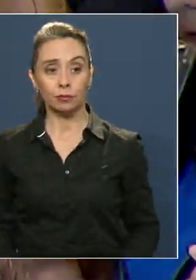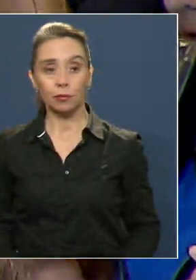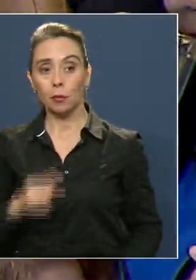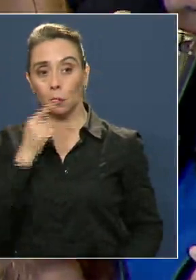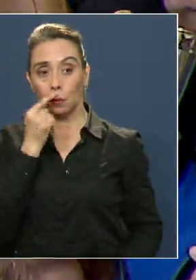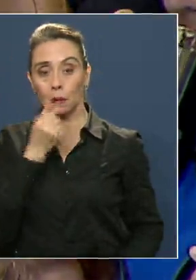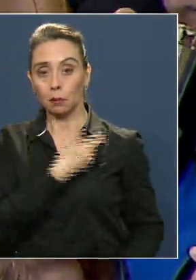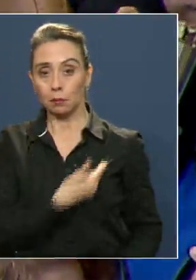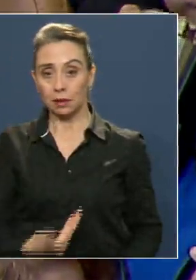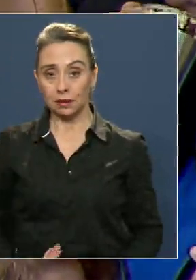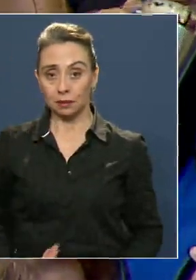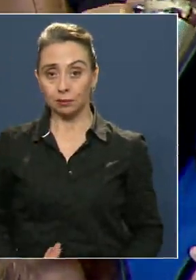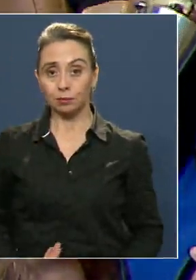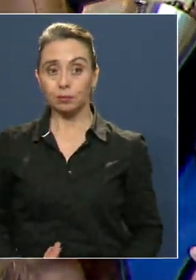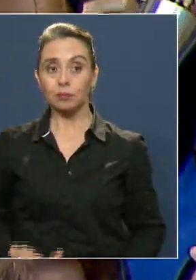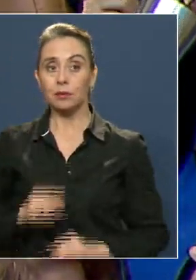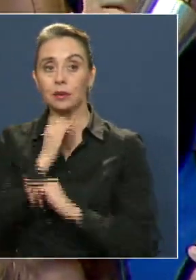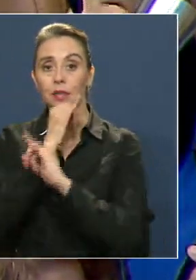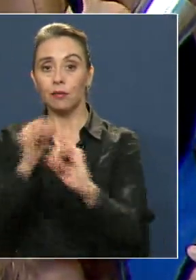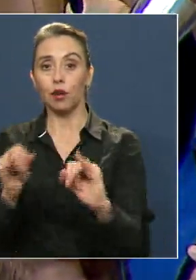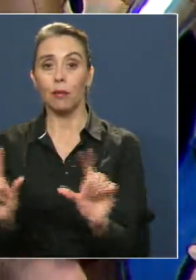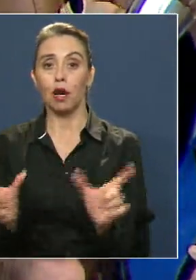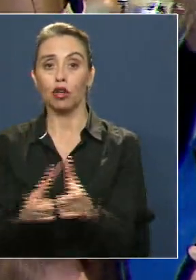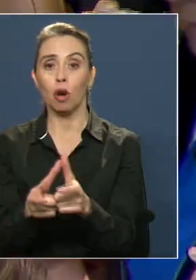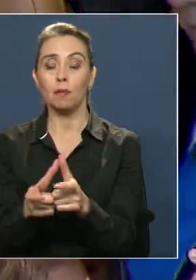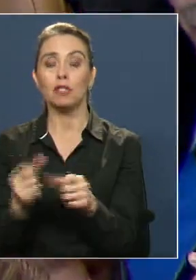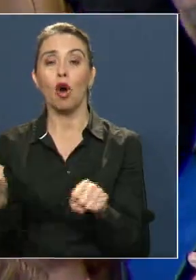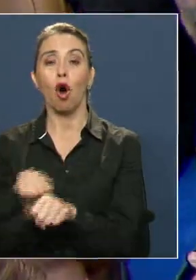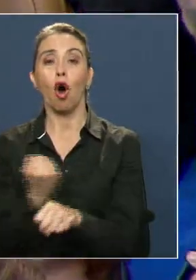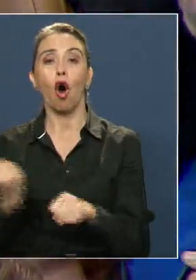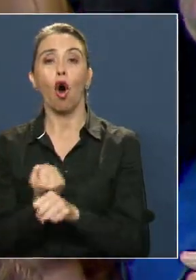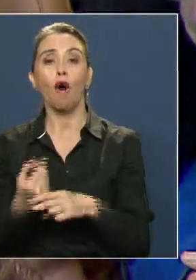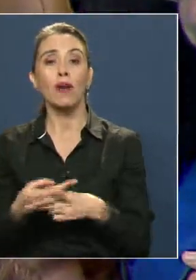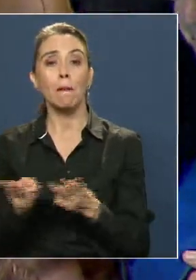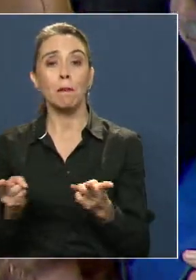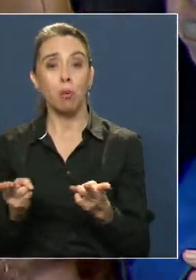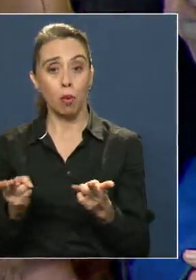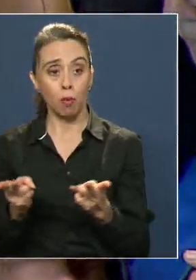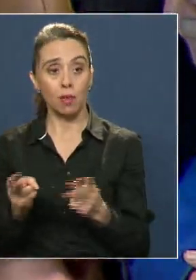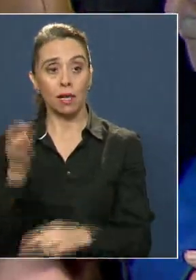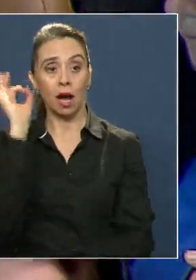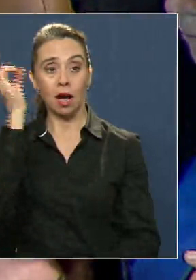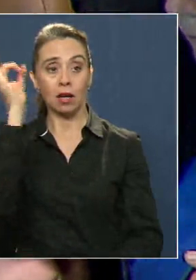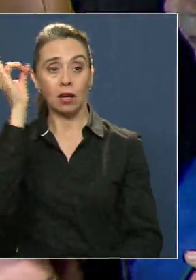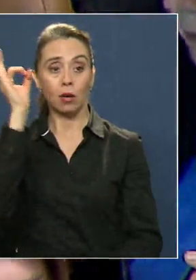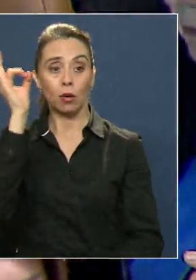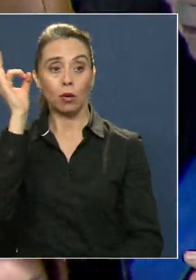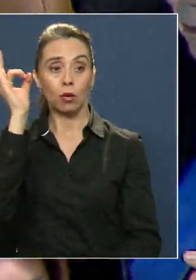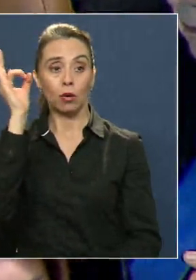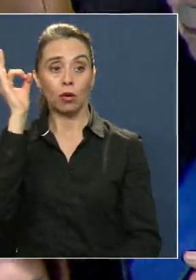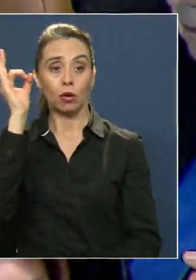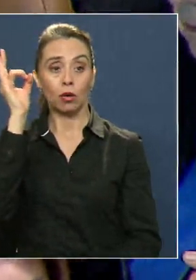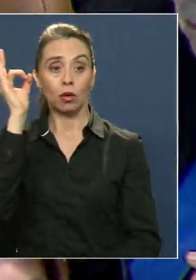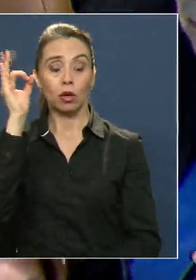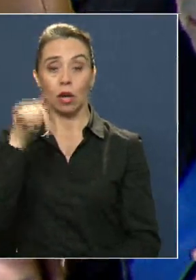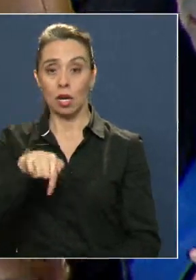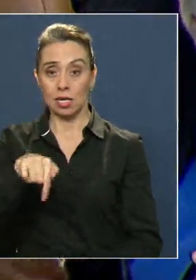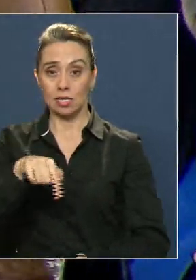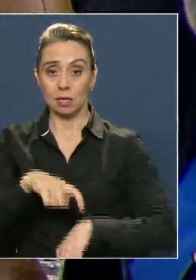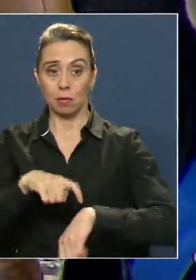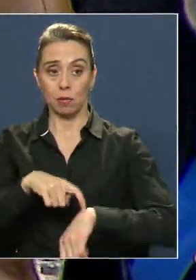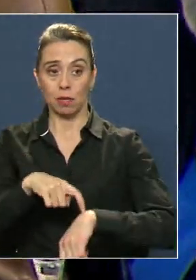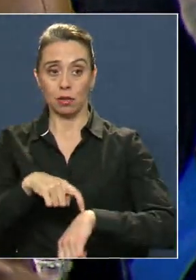Presidente, no simplemente comunicar de que la Comisión de Obras Públicas tiene sesión en este